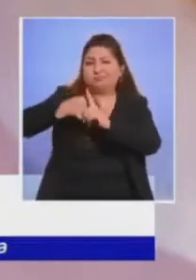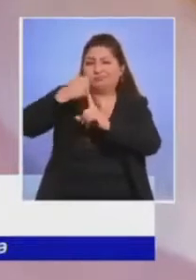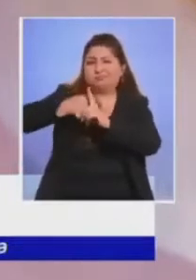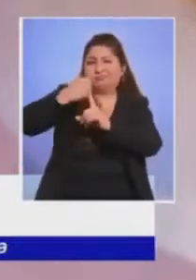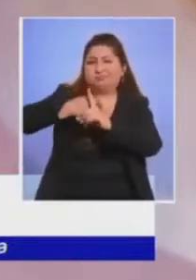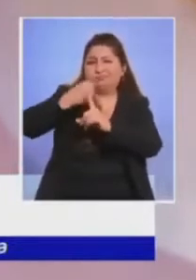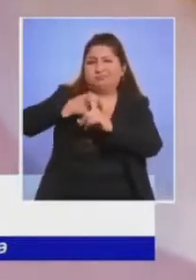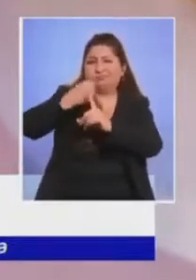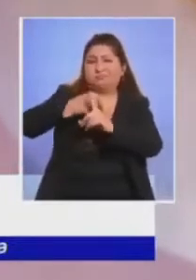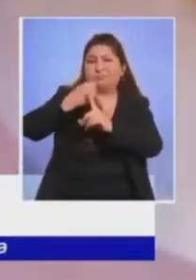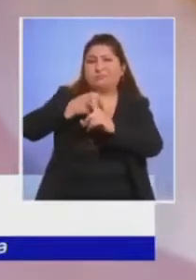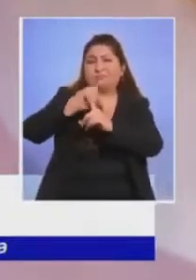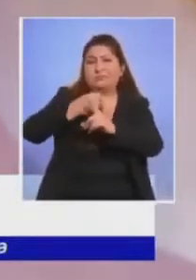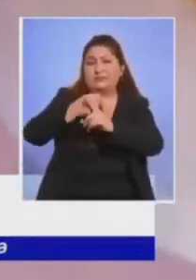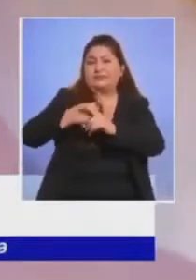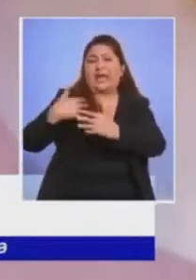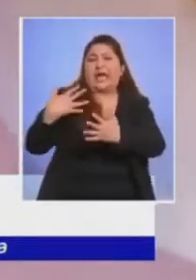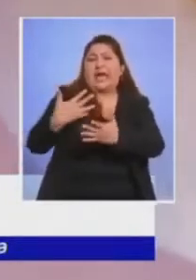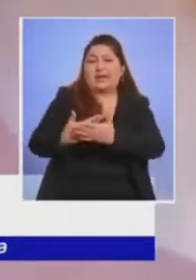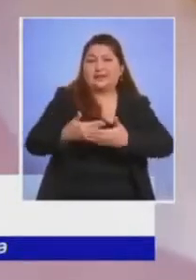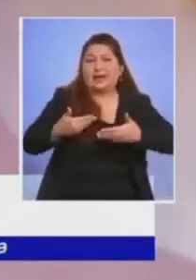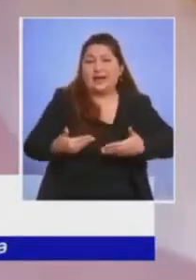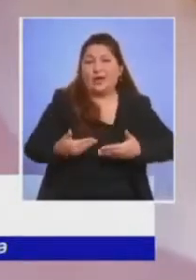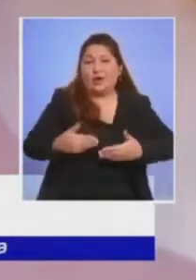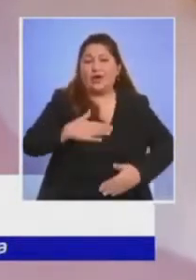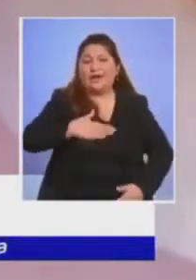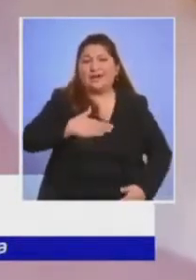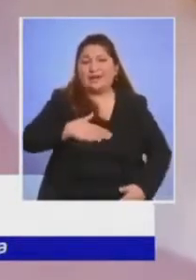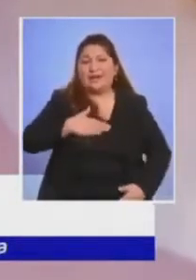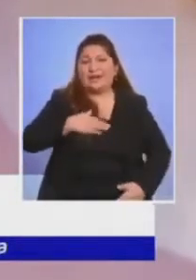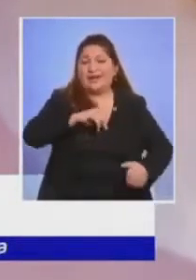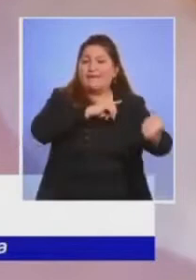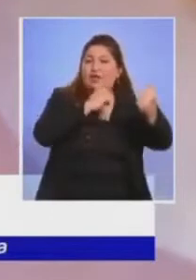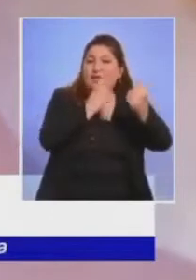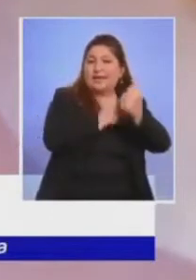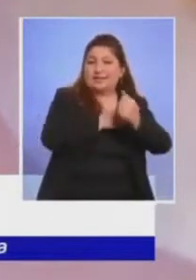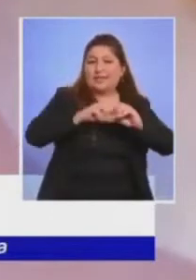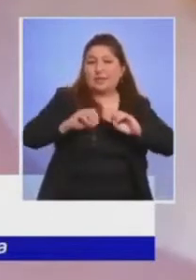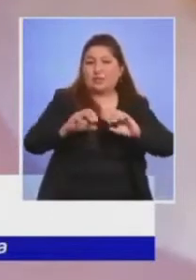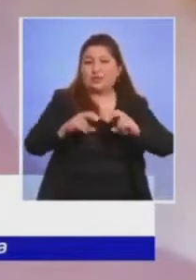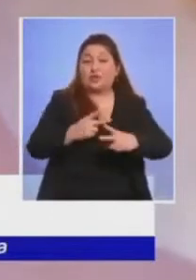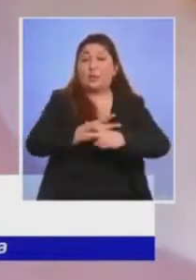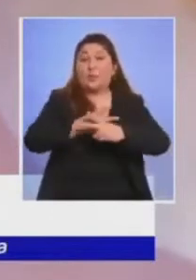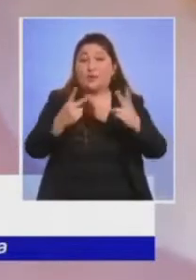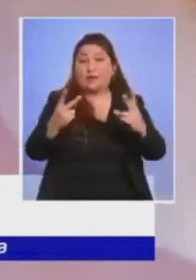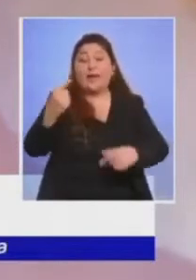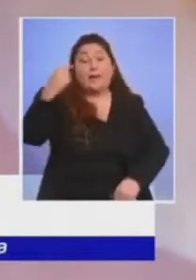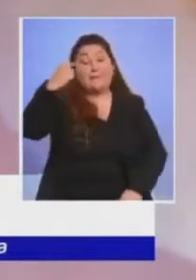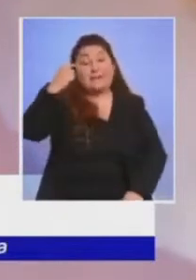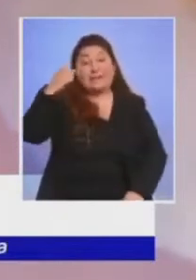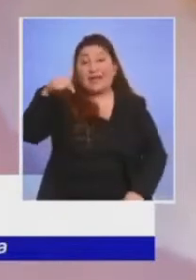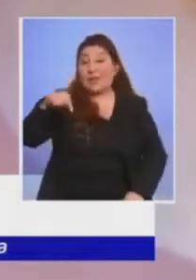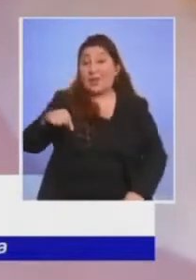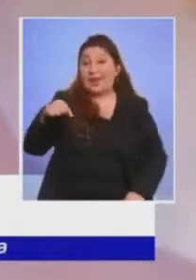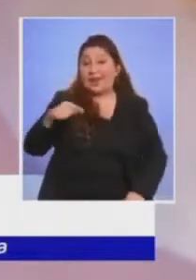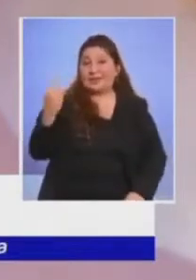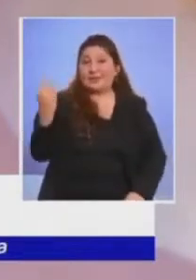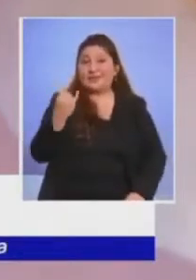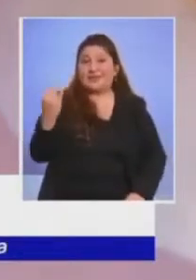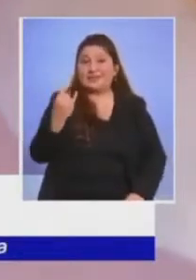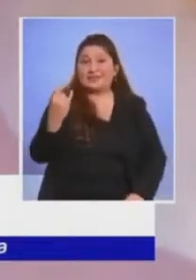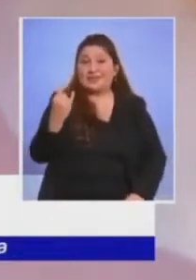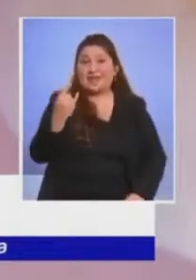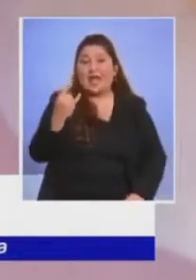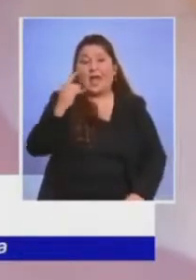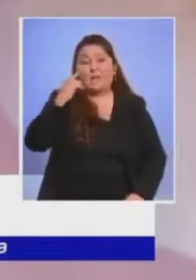por recuperar y fortalecer la educación pública. Pensando solamente en esta universidad, pero que es algo común a todo el resto de las